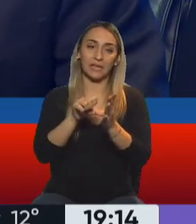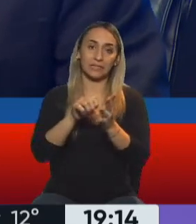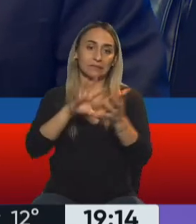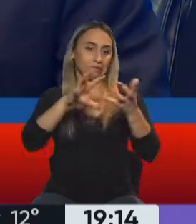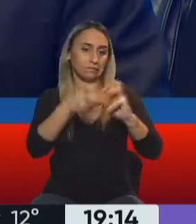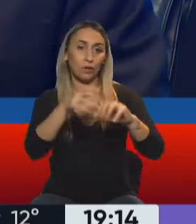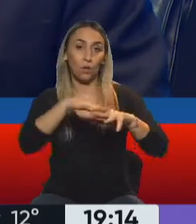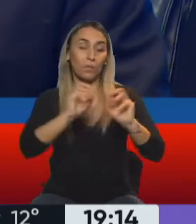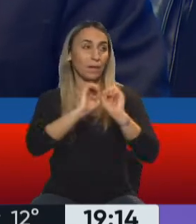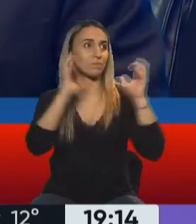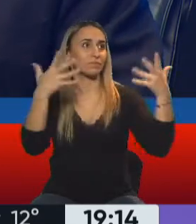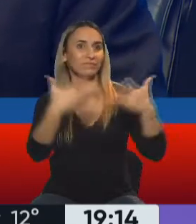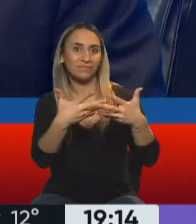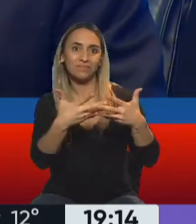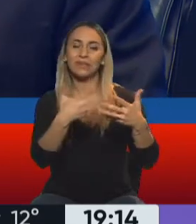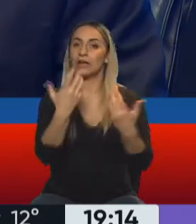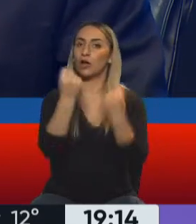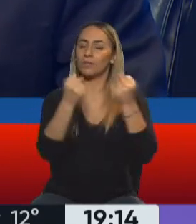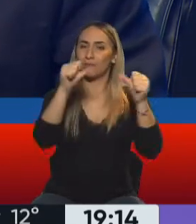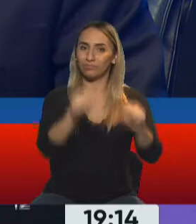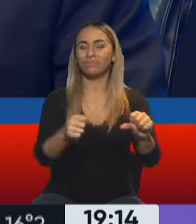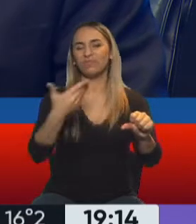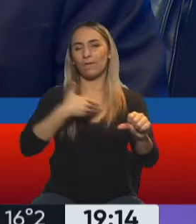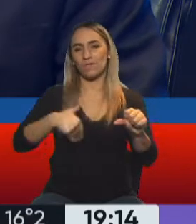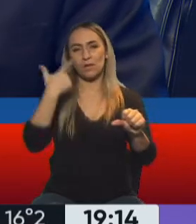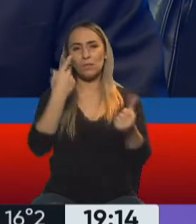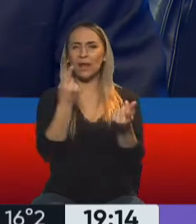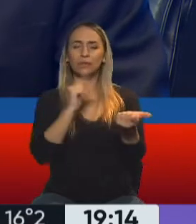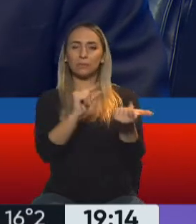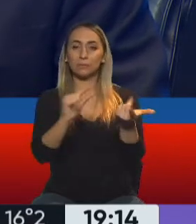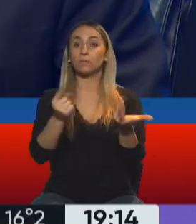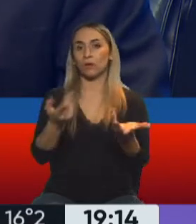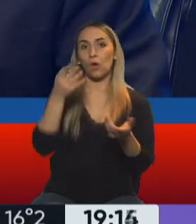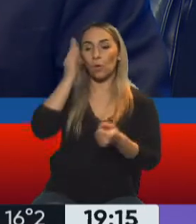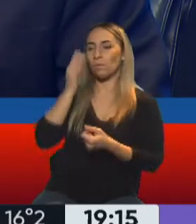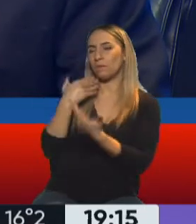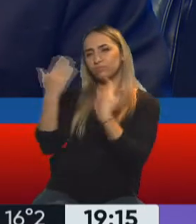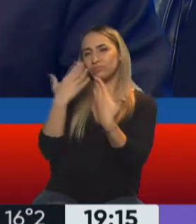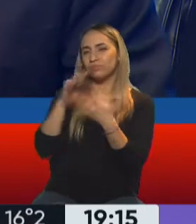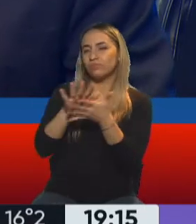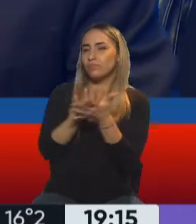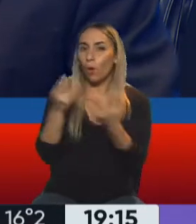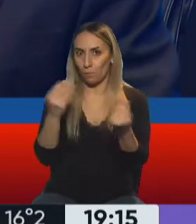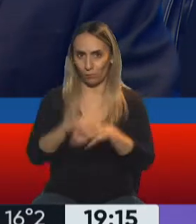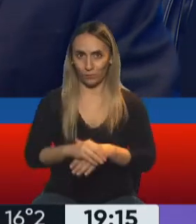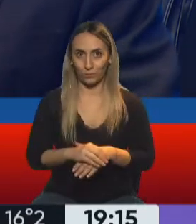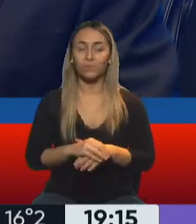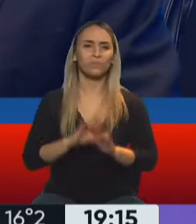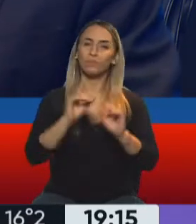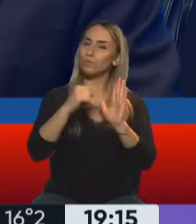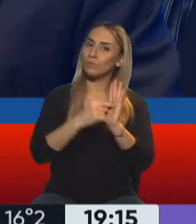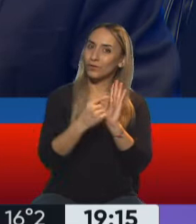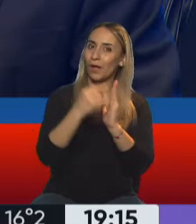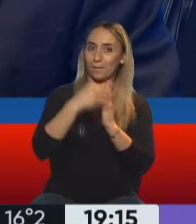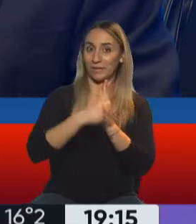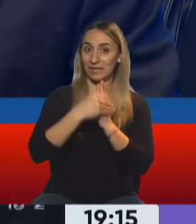esta crisis están viviendo. Pero acá, quisiera hacer un punto en particular, porque mientras el ministro de Economía está